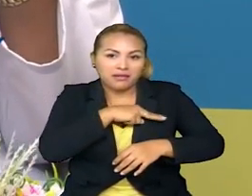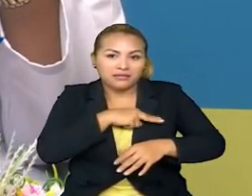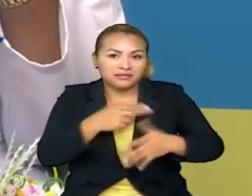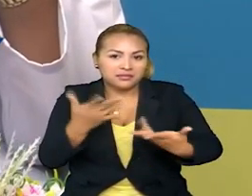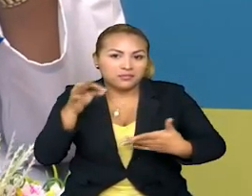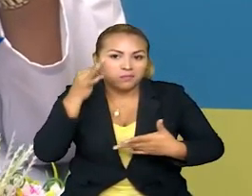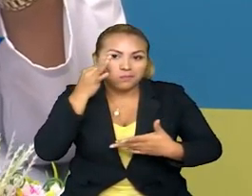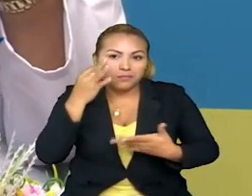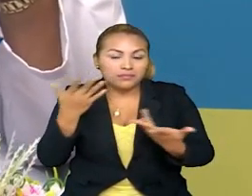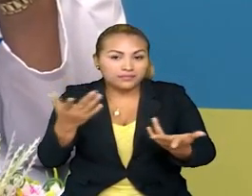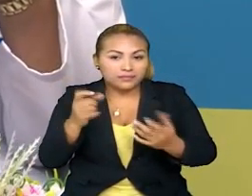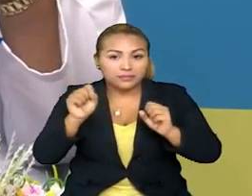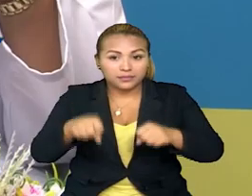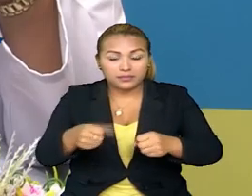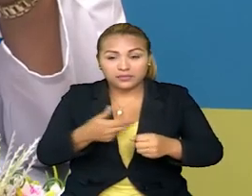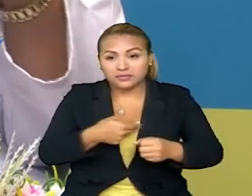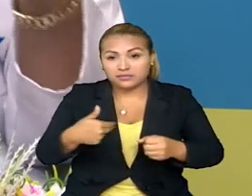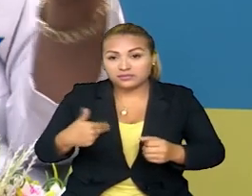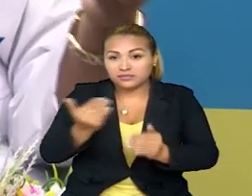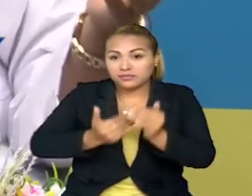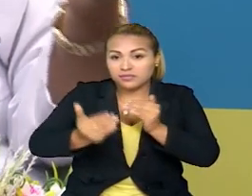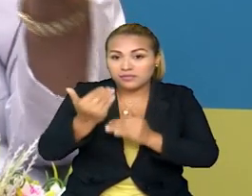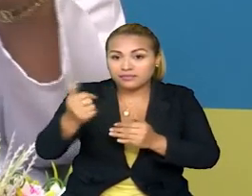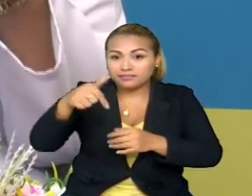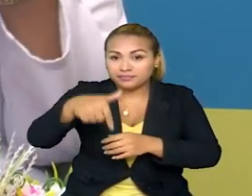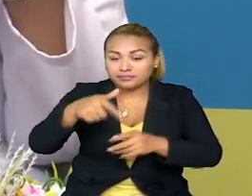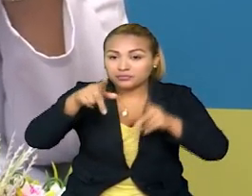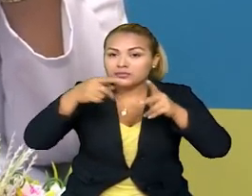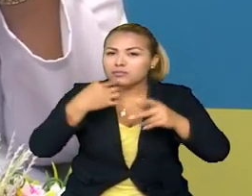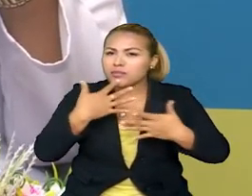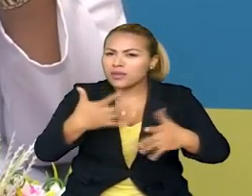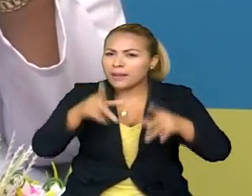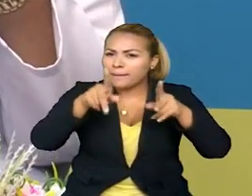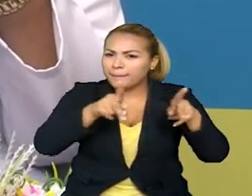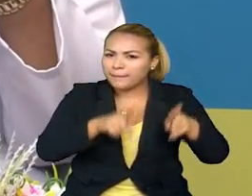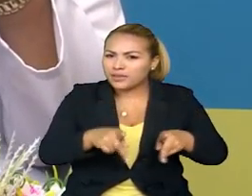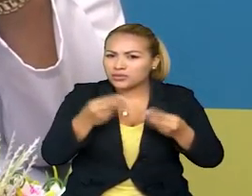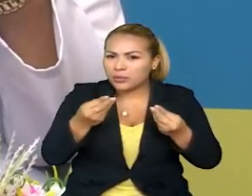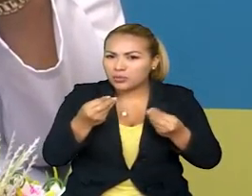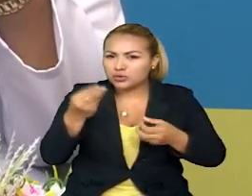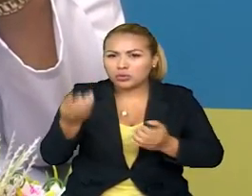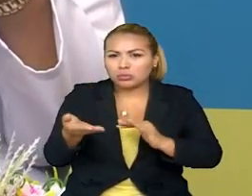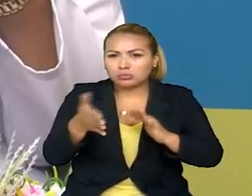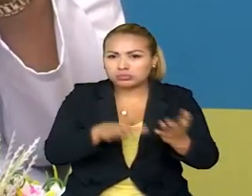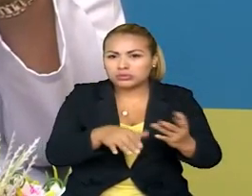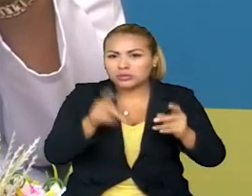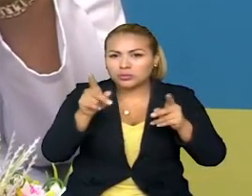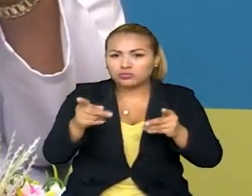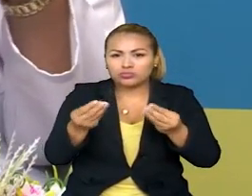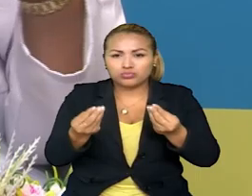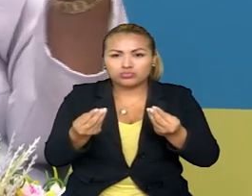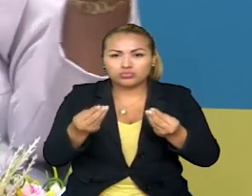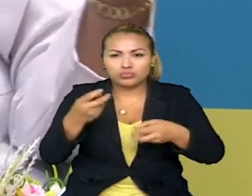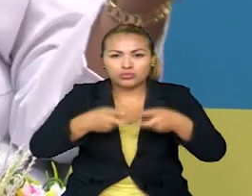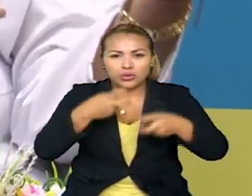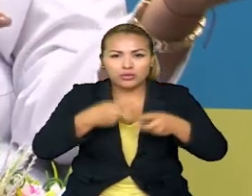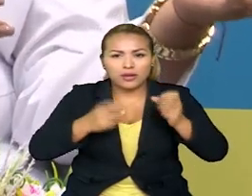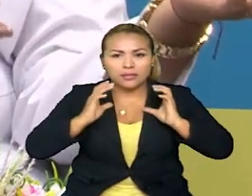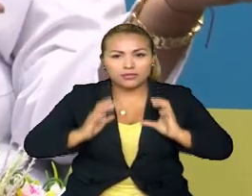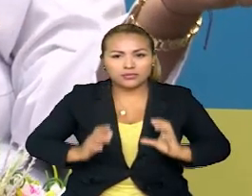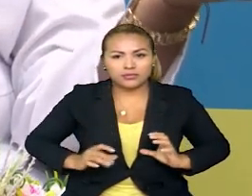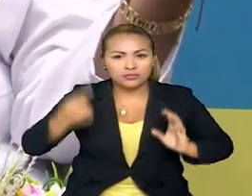como menos producción de dióxido porque las personas mueren por epoc enfermedad pulmonar obstructiva crónica porque